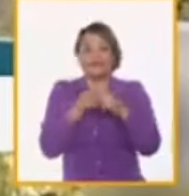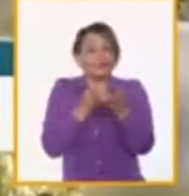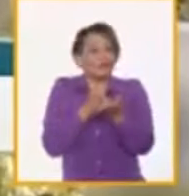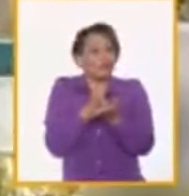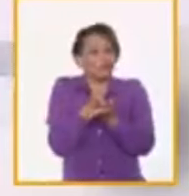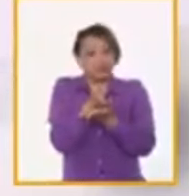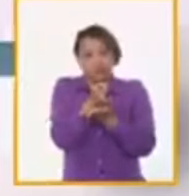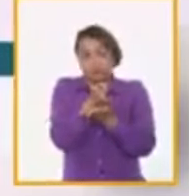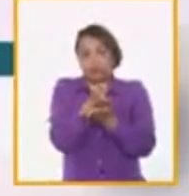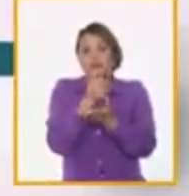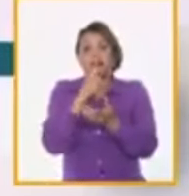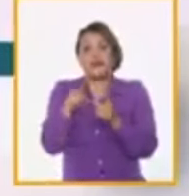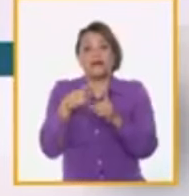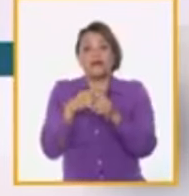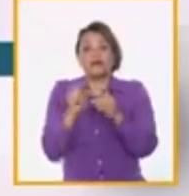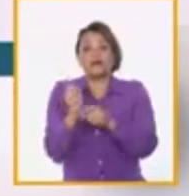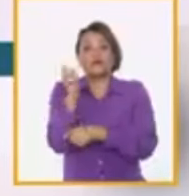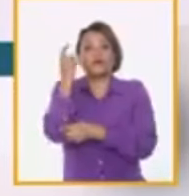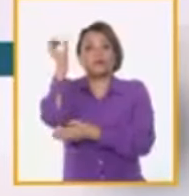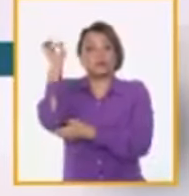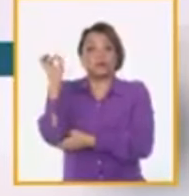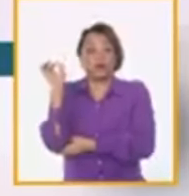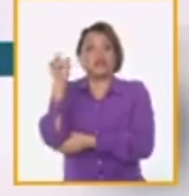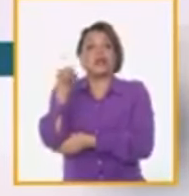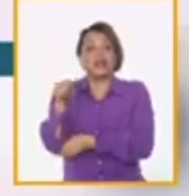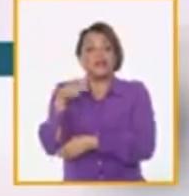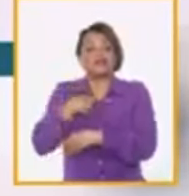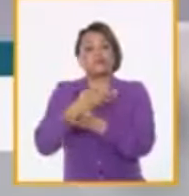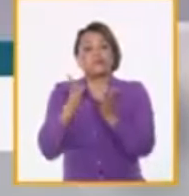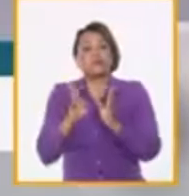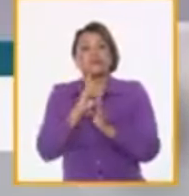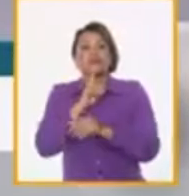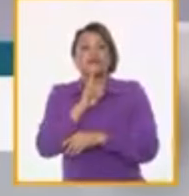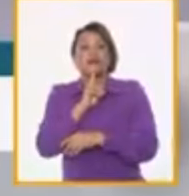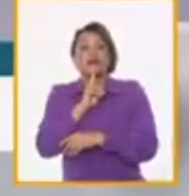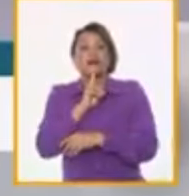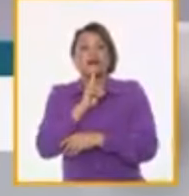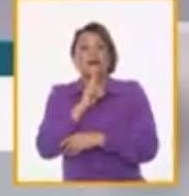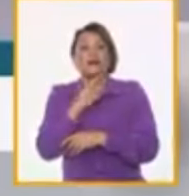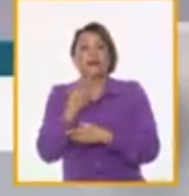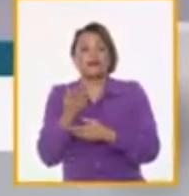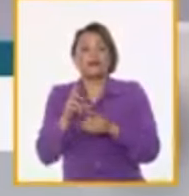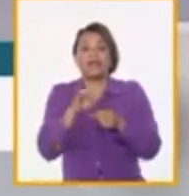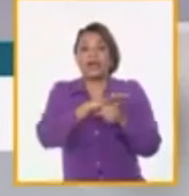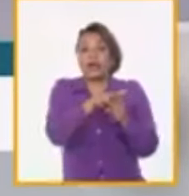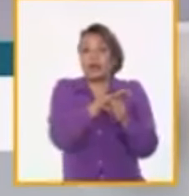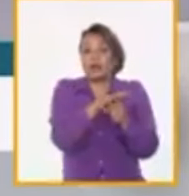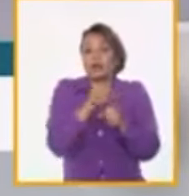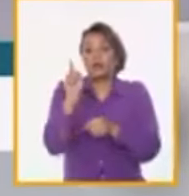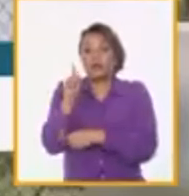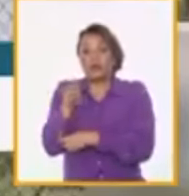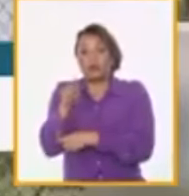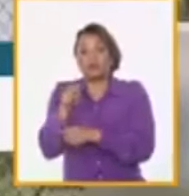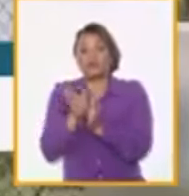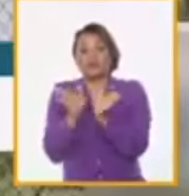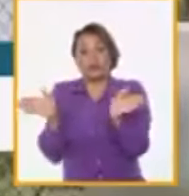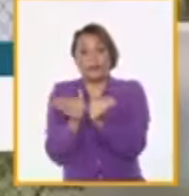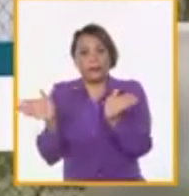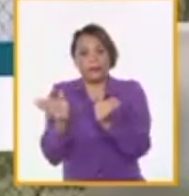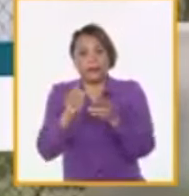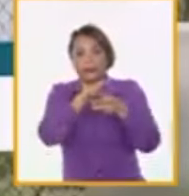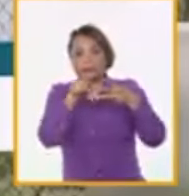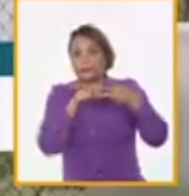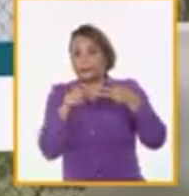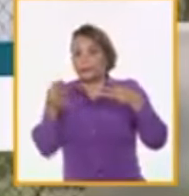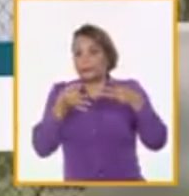en una subestación, sistemas que ofrecen servicio a la población de Arroyo Naranjo, Cotorro y San Miguel del Padrón, en todos